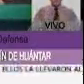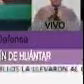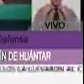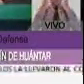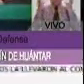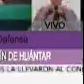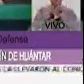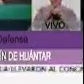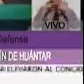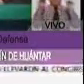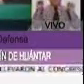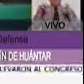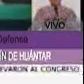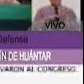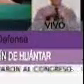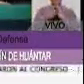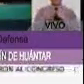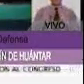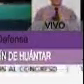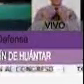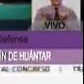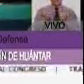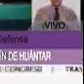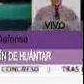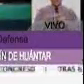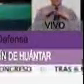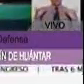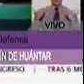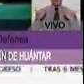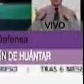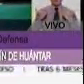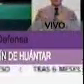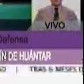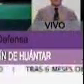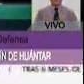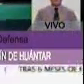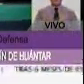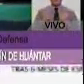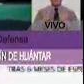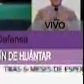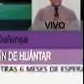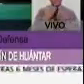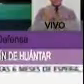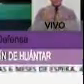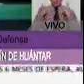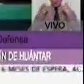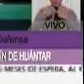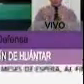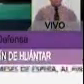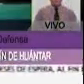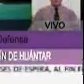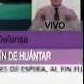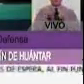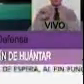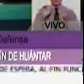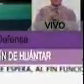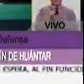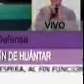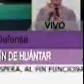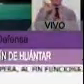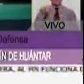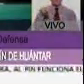escándalo pretenda perjudicar el accionar heroico de los comandos de Chavín de